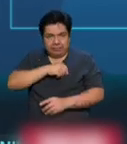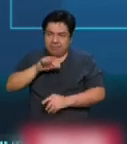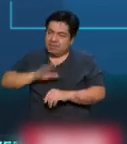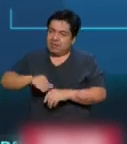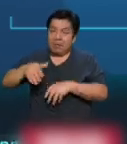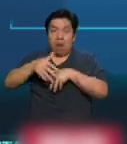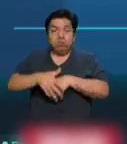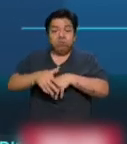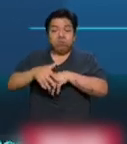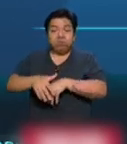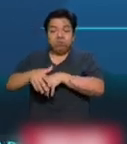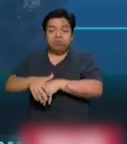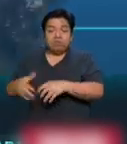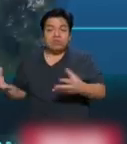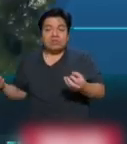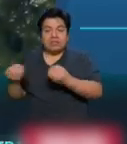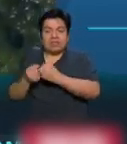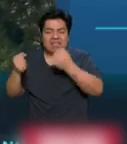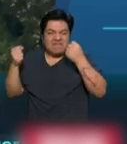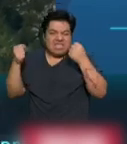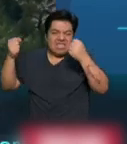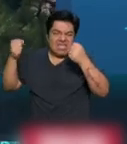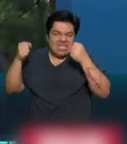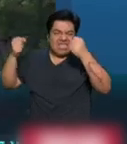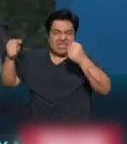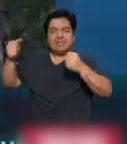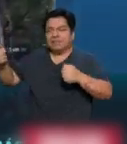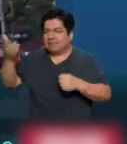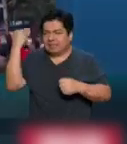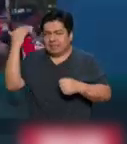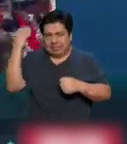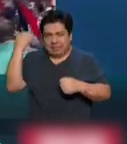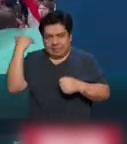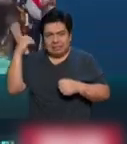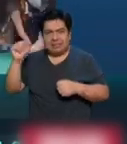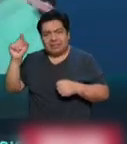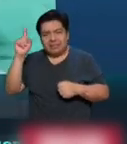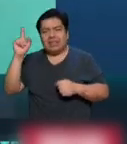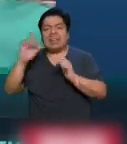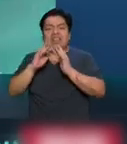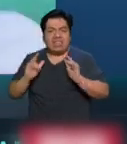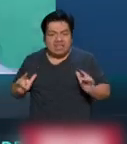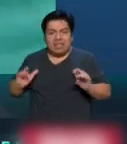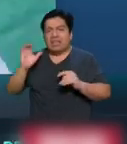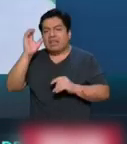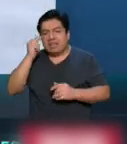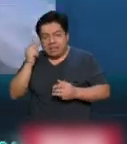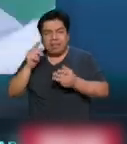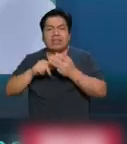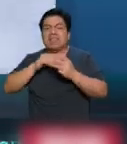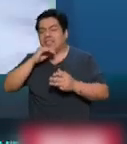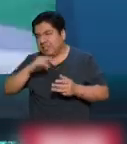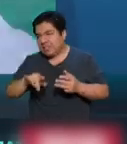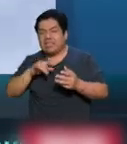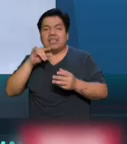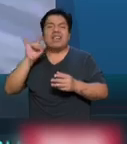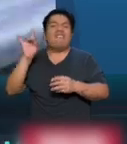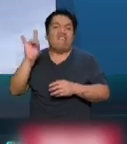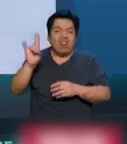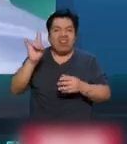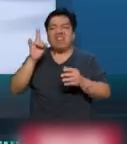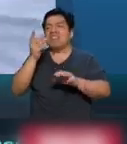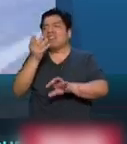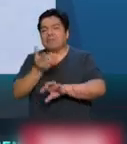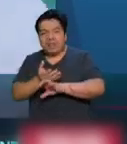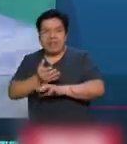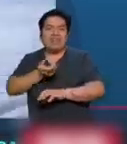Esta movilización se sumó a las protestas realizadas durante el fin de semana en Francia, Chile, España, Bolivia y Estados